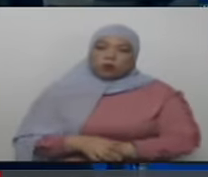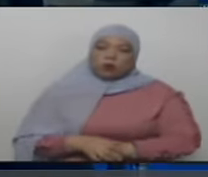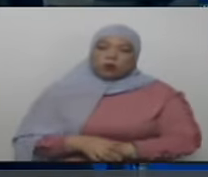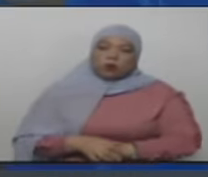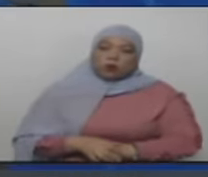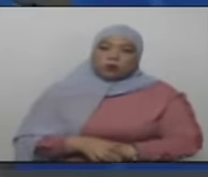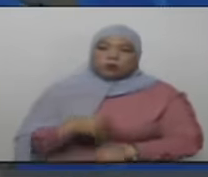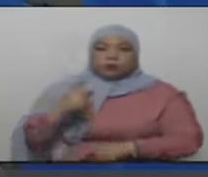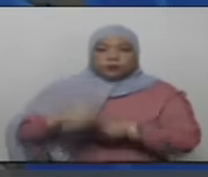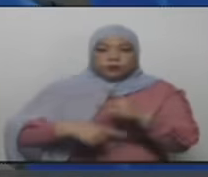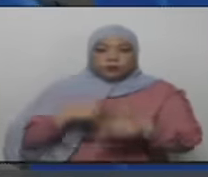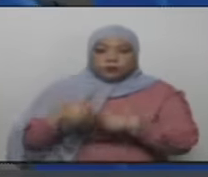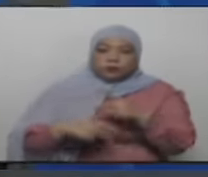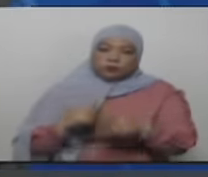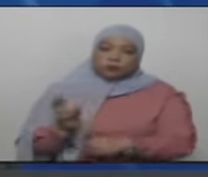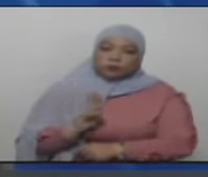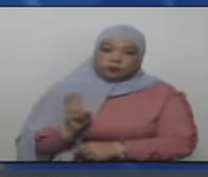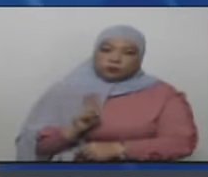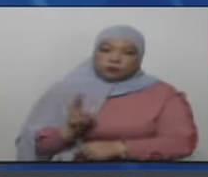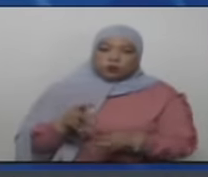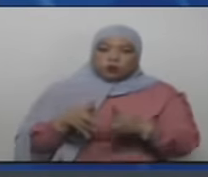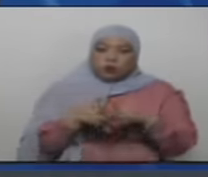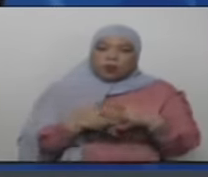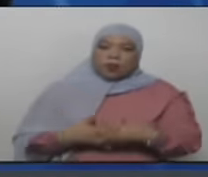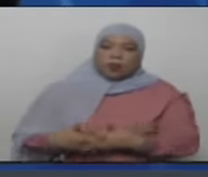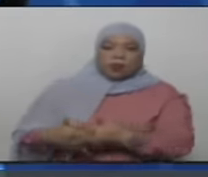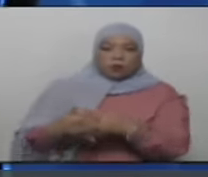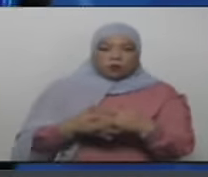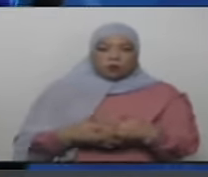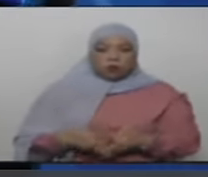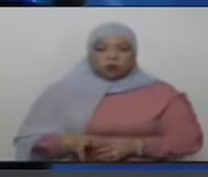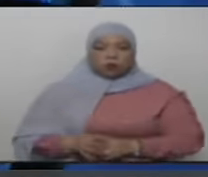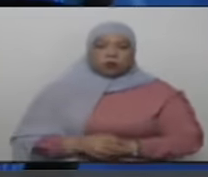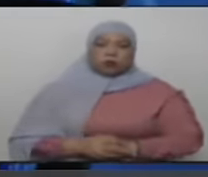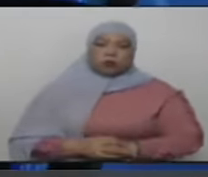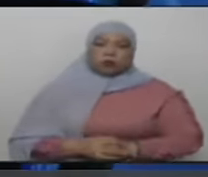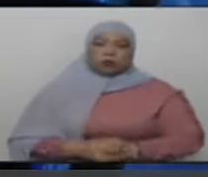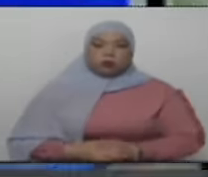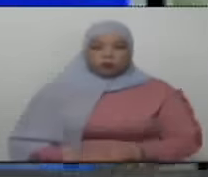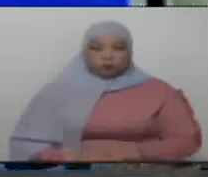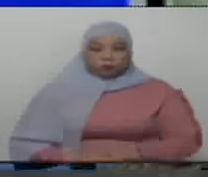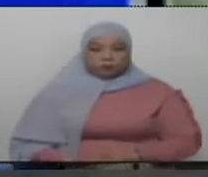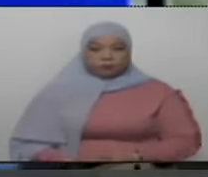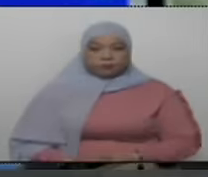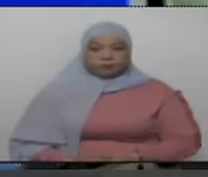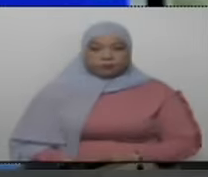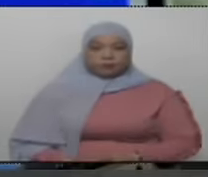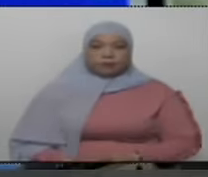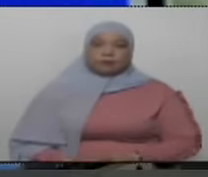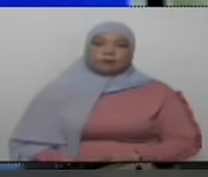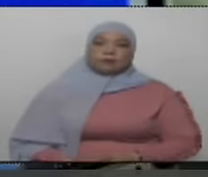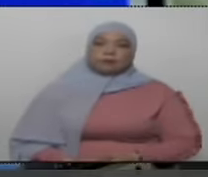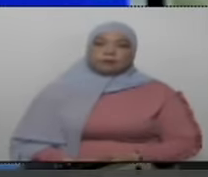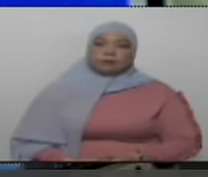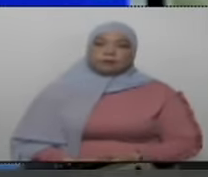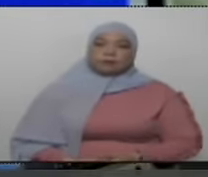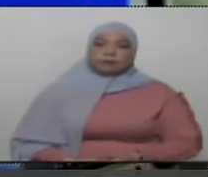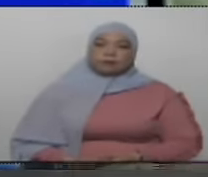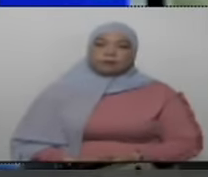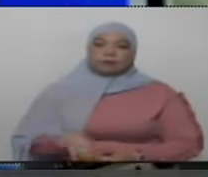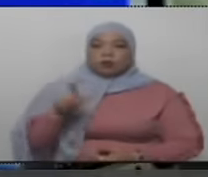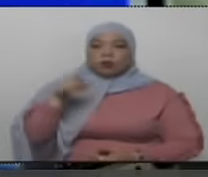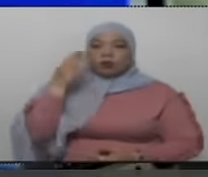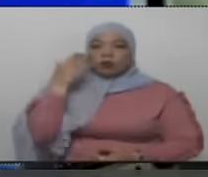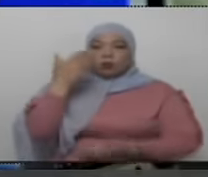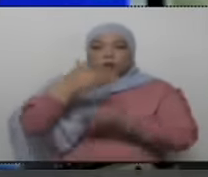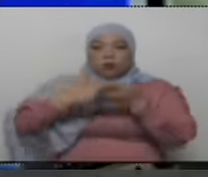producido por el gobierno de los Estados Unidos. Presidente, aquí voy a complacer a este caballero. Aquí está la